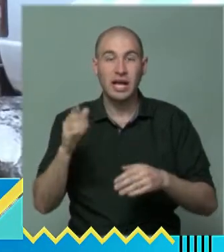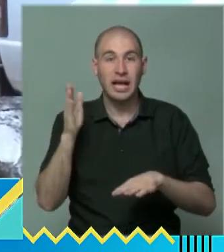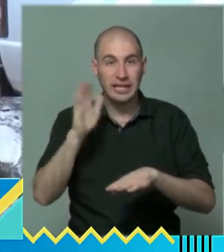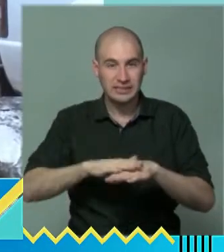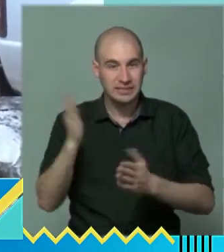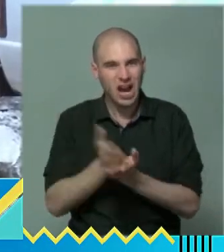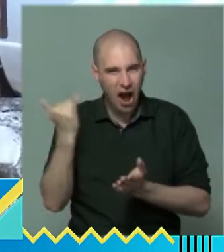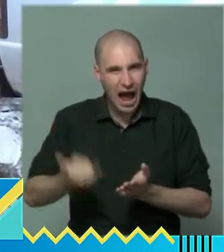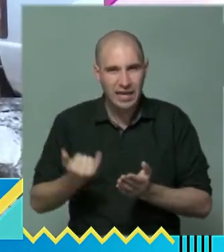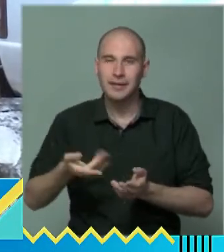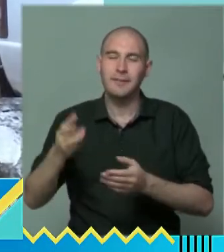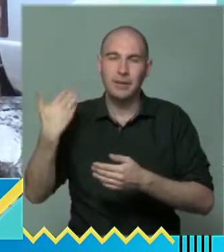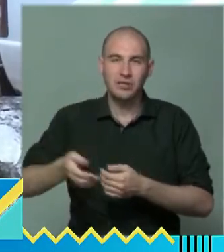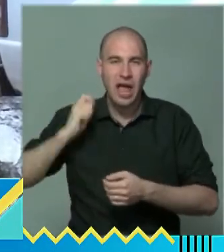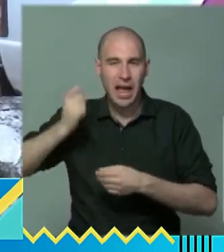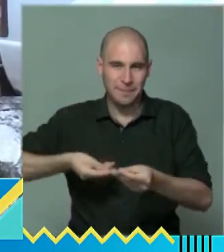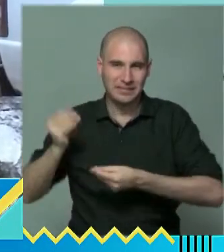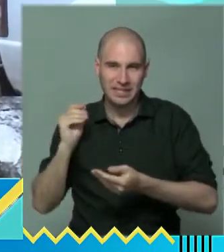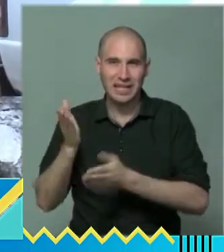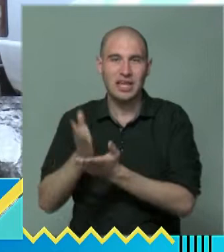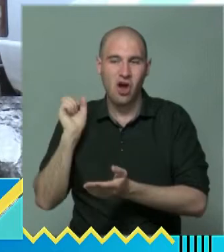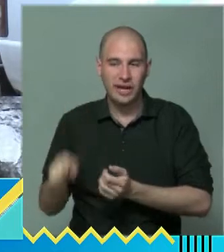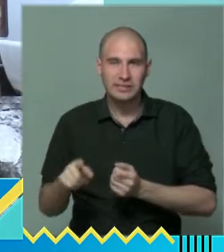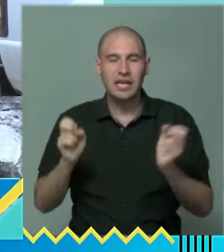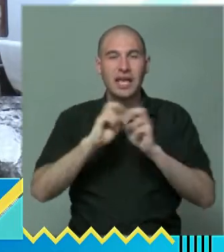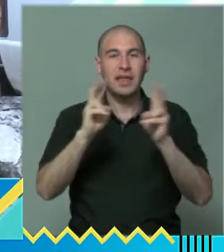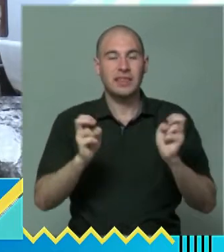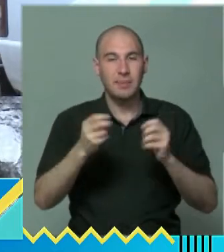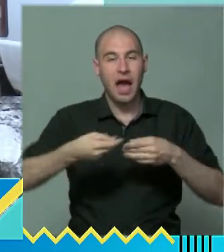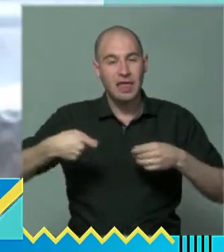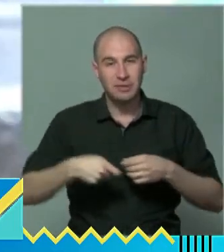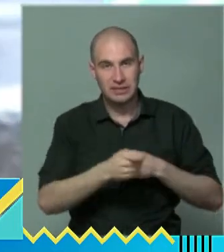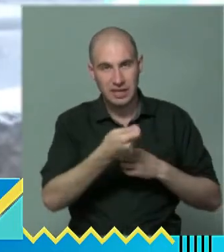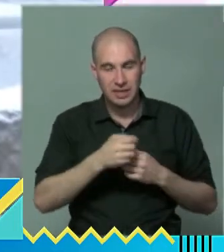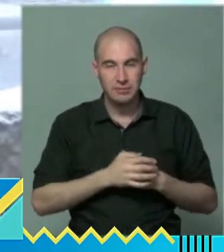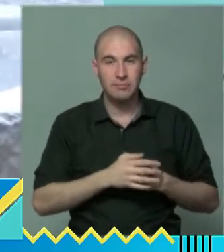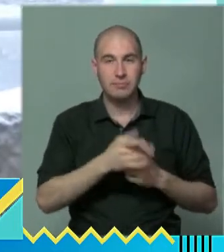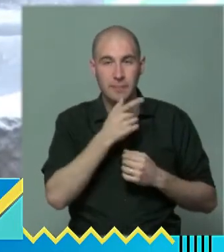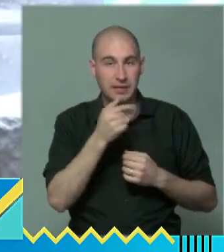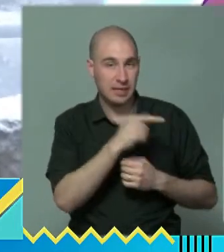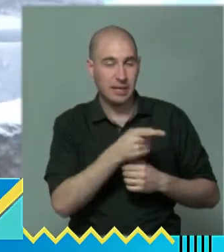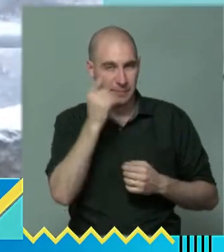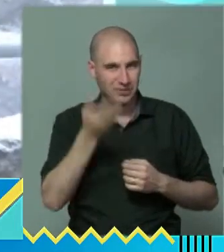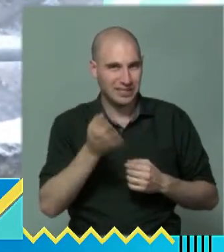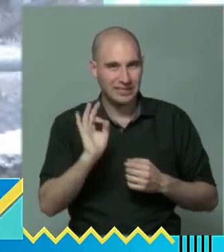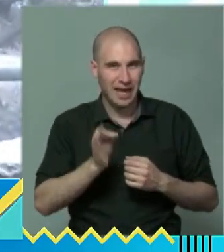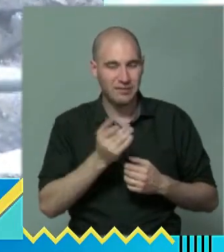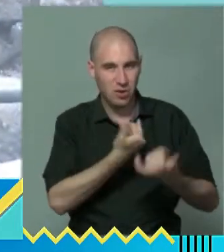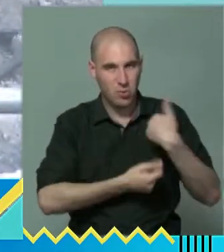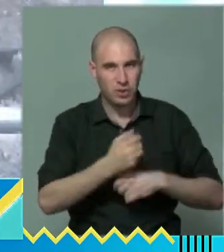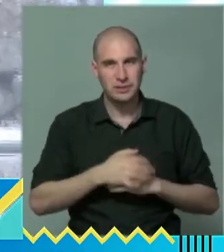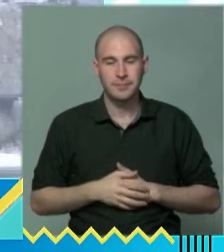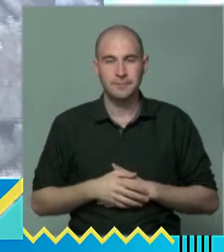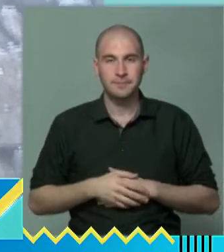impune, se busca castigar a las personas jurídicas. Todo lo que tenga que ver ya con lo administrativo, que creo que Gabriel es la persona adecuada para ilustrarnos,